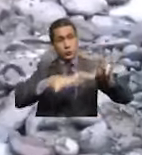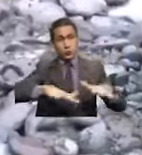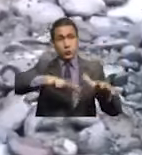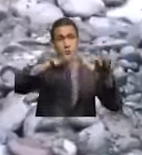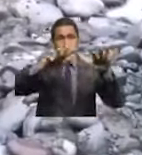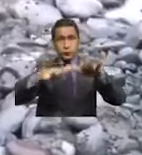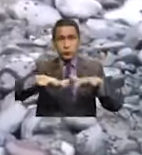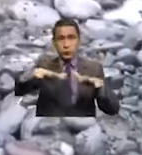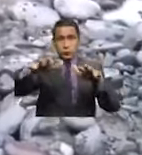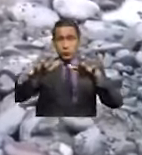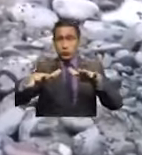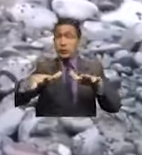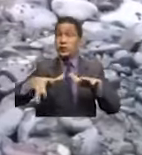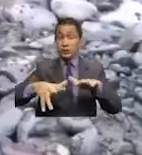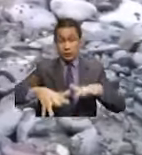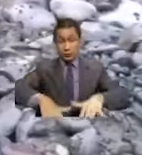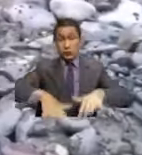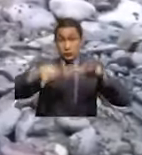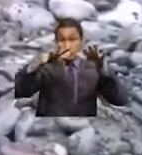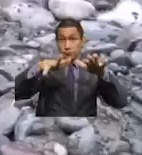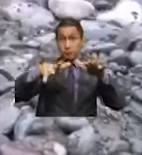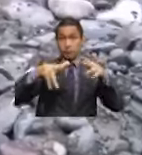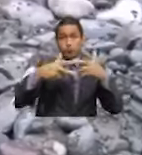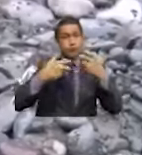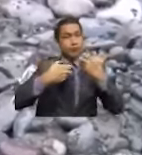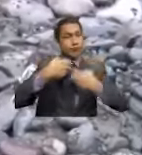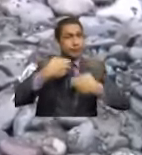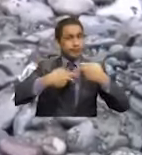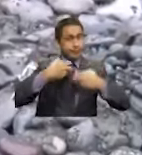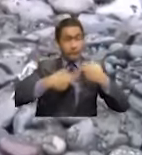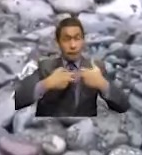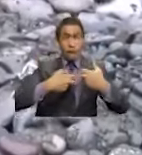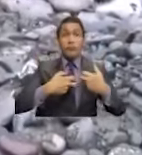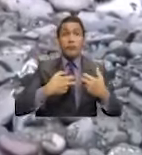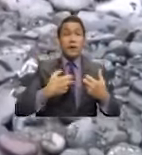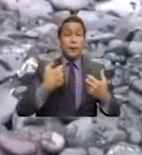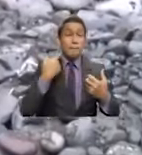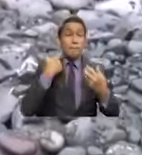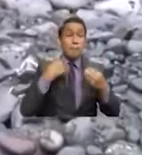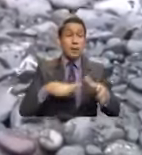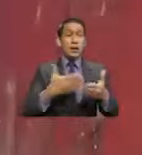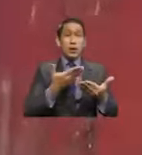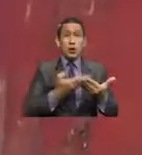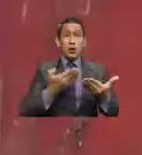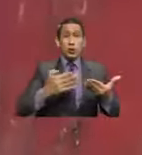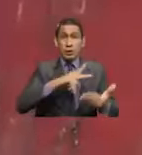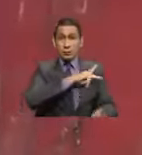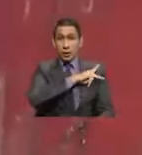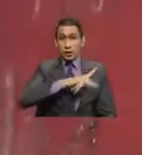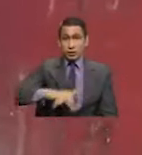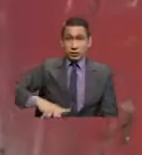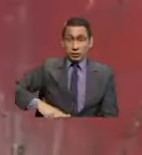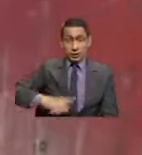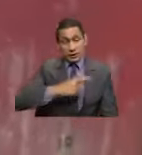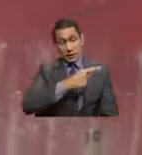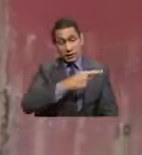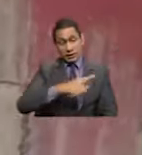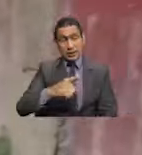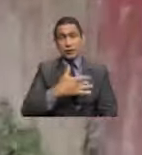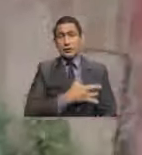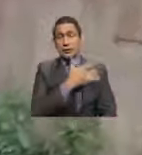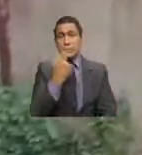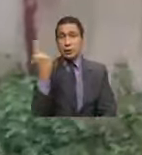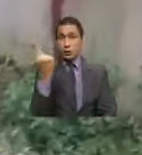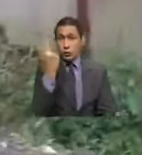comunidad. Los residentes lamentan haber perdido una vez más todas sus posesiones y nos comentan sentirse desamparados ante la aparente falta